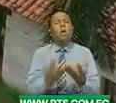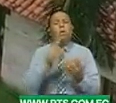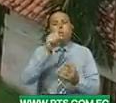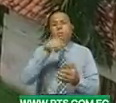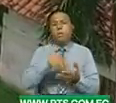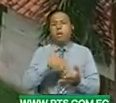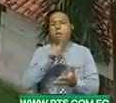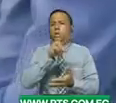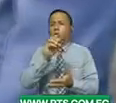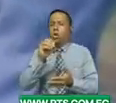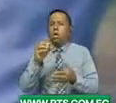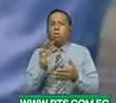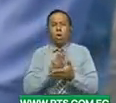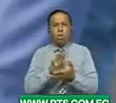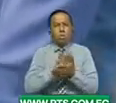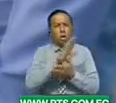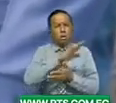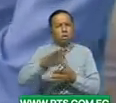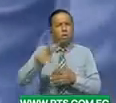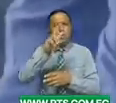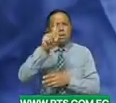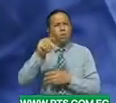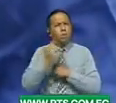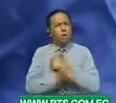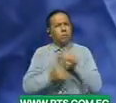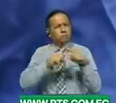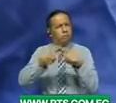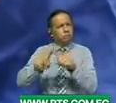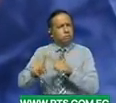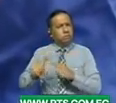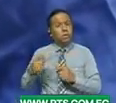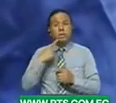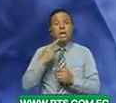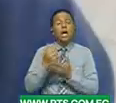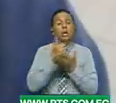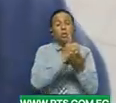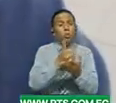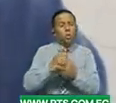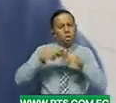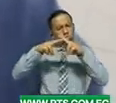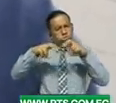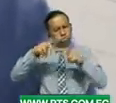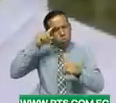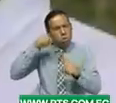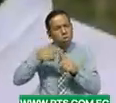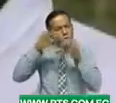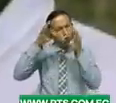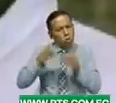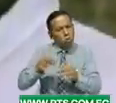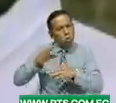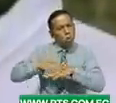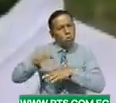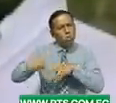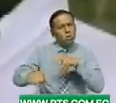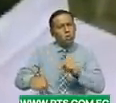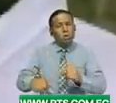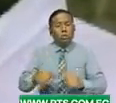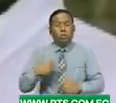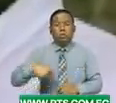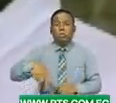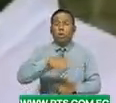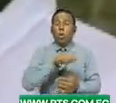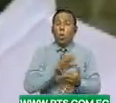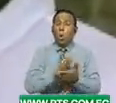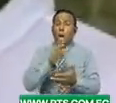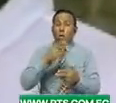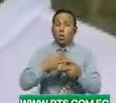estudiantes de 21 países, afirman que ayudan con las autoridades en las investigaciones para esclarecer estos hechos. Zamorano apoya a las